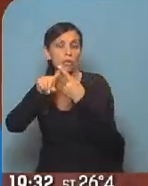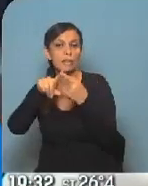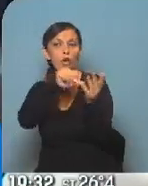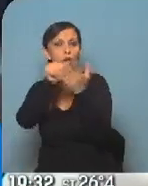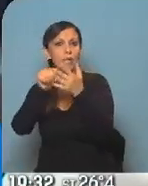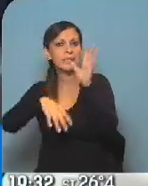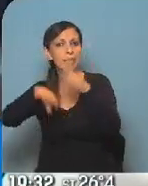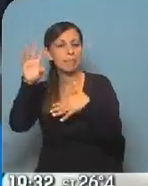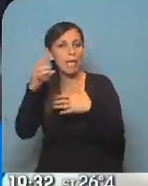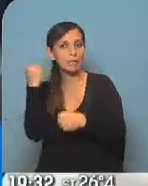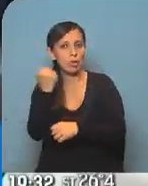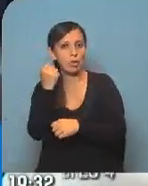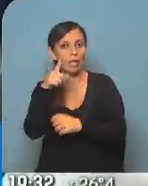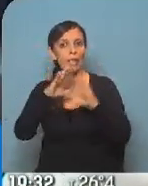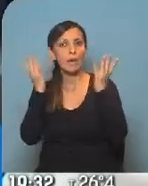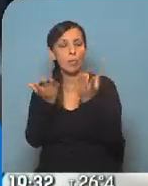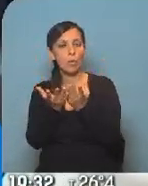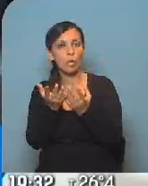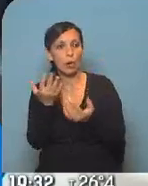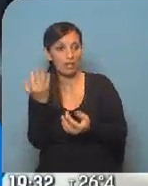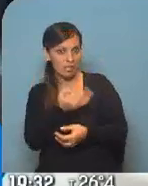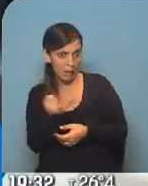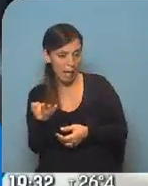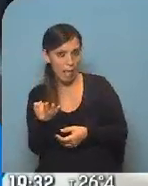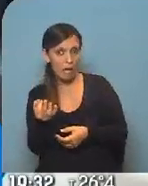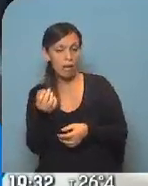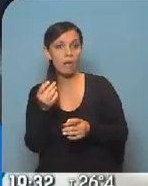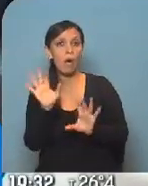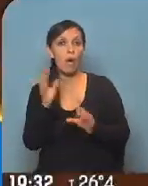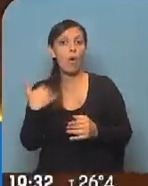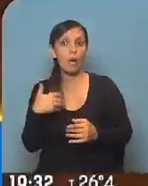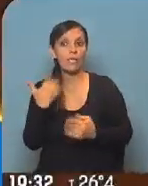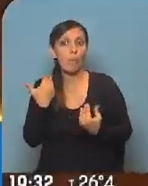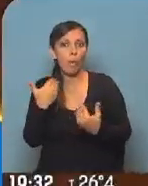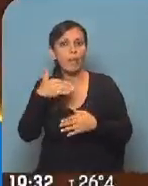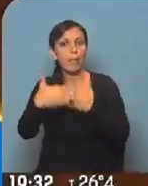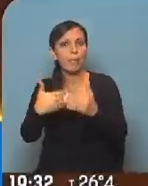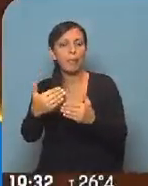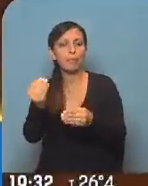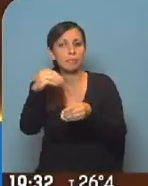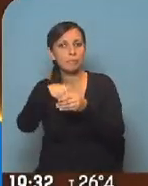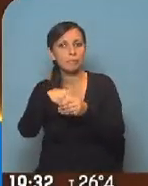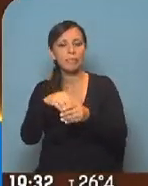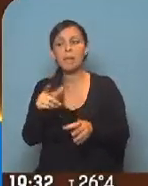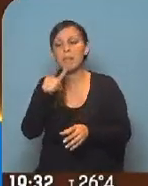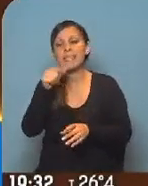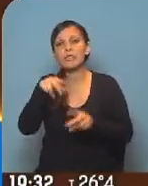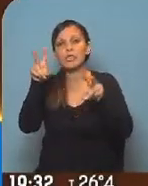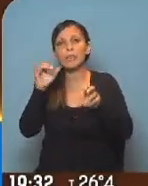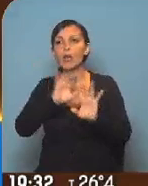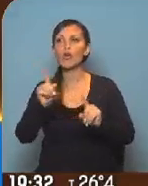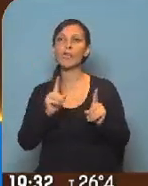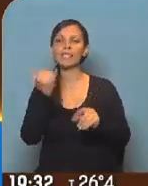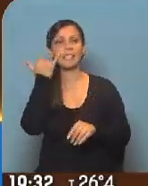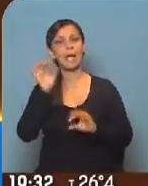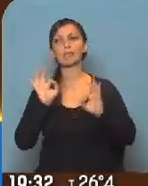esa manera o se considera como una ventana abierta para que Argentina se meta definitivamente allí? Me parece que estas cuestiones son siempre un proceso, ¿no? Digo, nunca es que hay uno que se